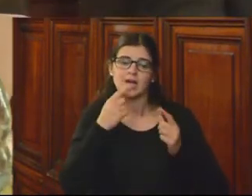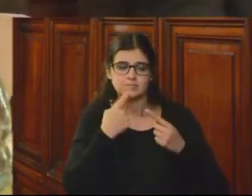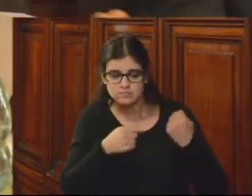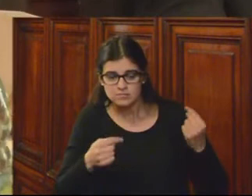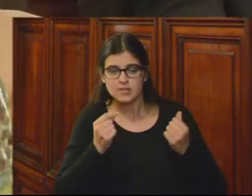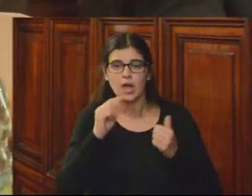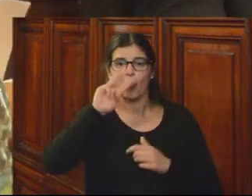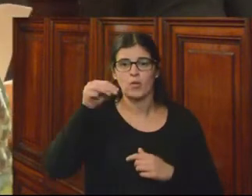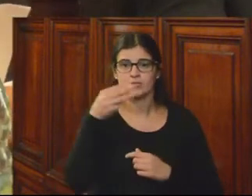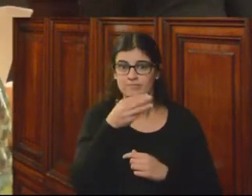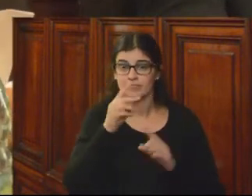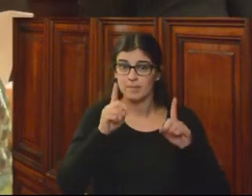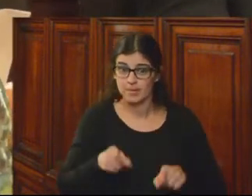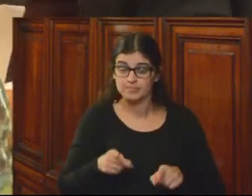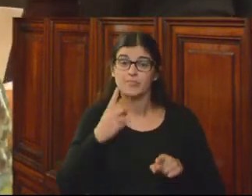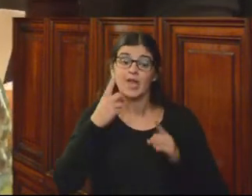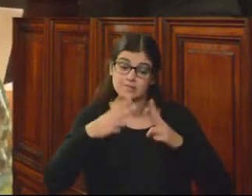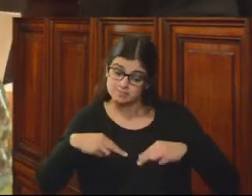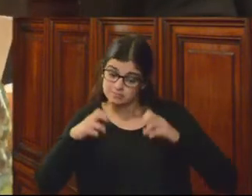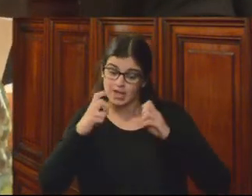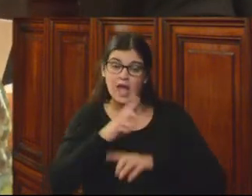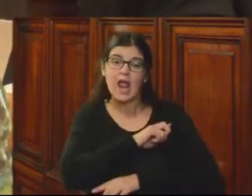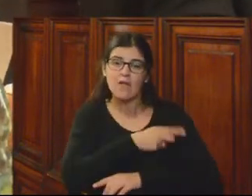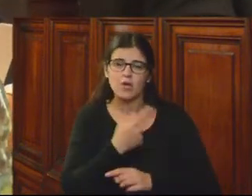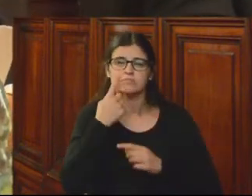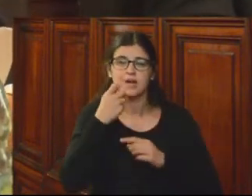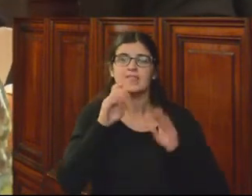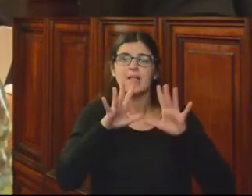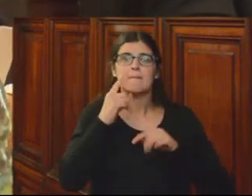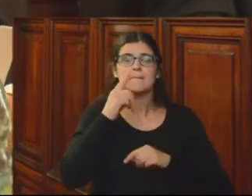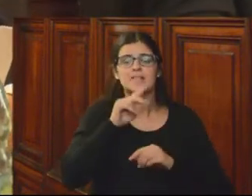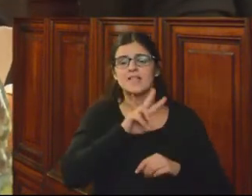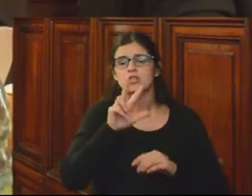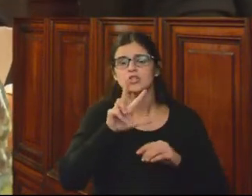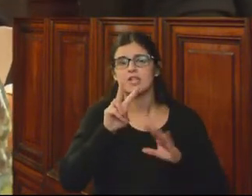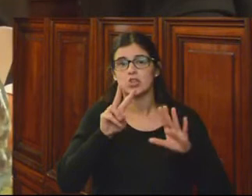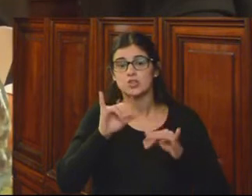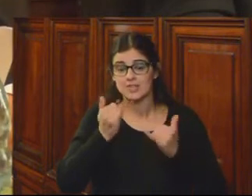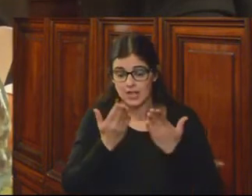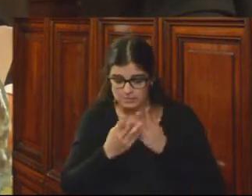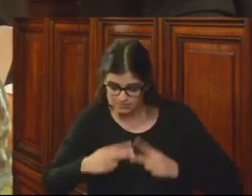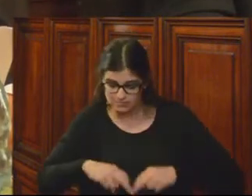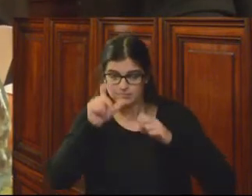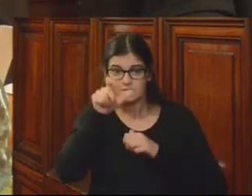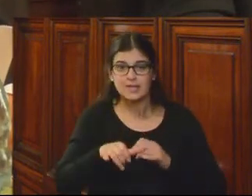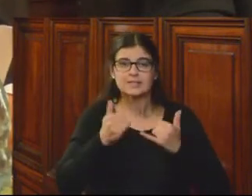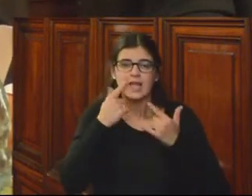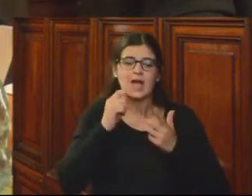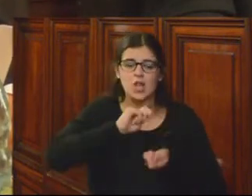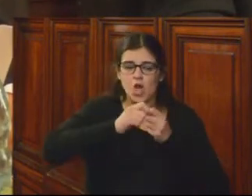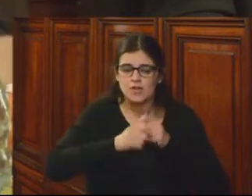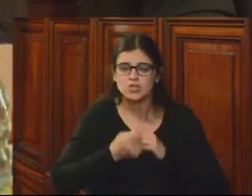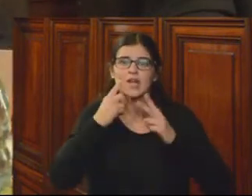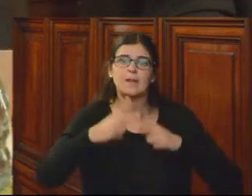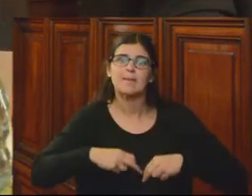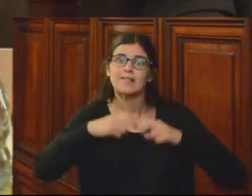de wifi. En materia de investigación, el esfuerzo se expresa en 10.382 investigadores registrados en el programa de estímulo a la innovación e